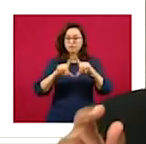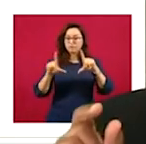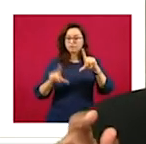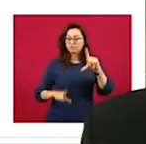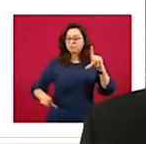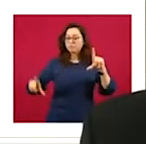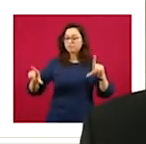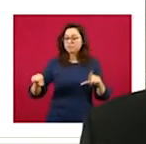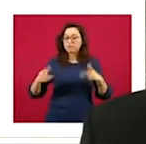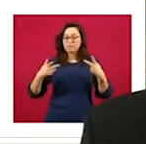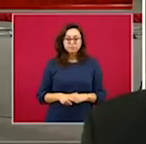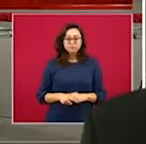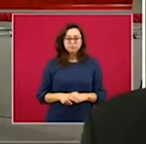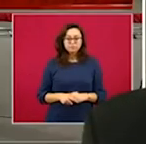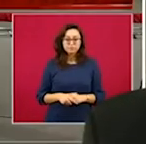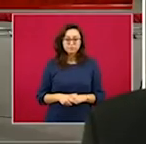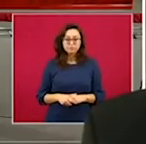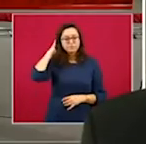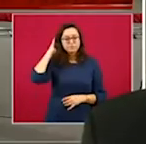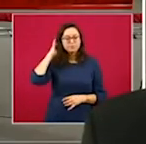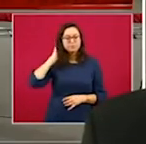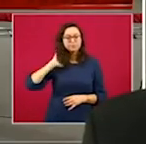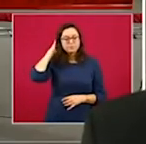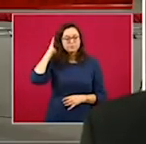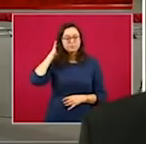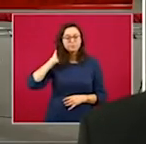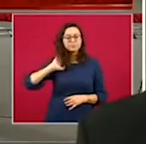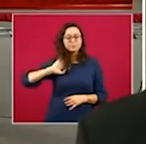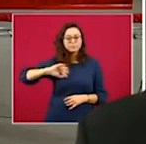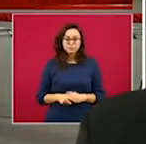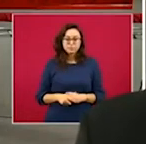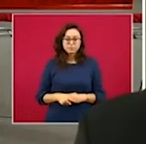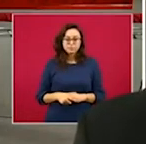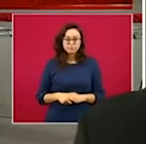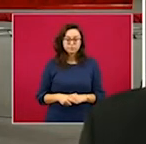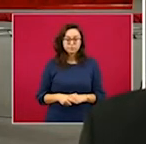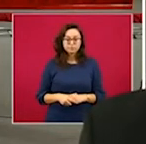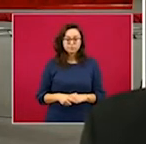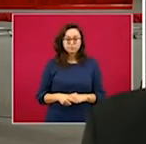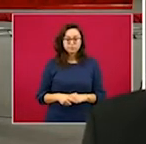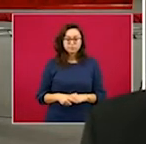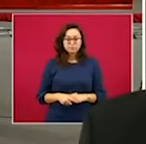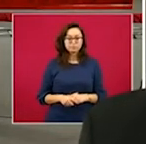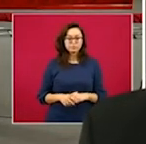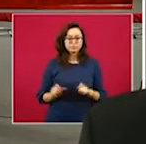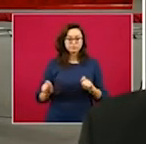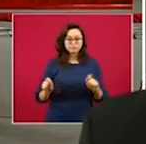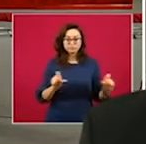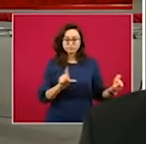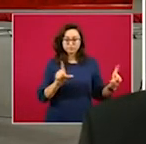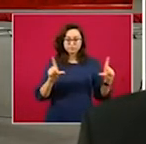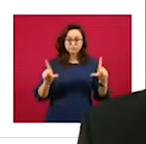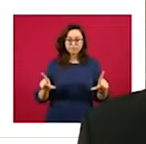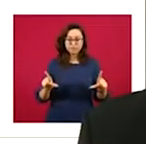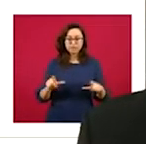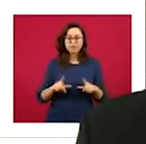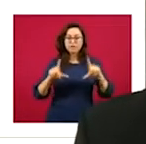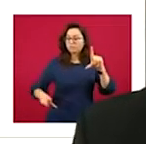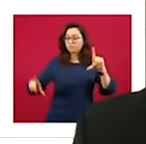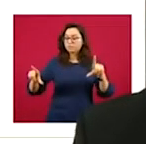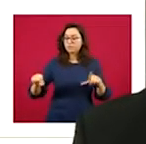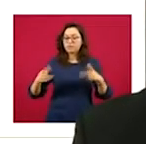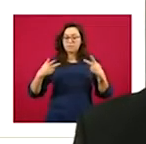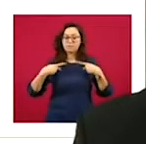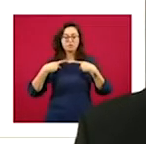de más de 100 mil muertes y más de un millón de casos contagiados confirmados. Esto da, en efecto, la confirmación oficial